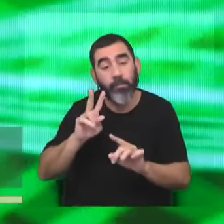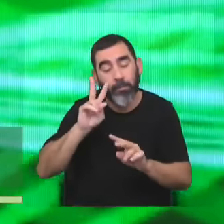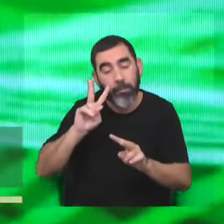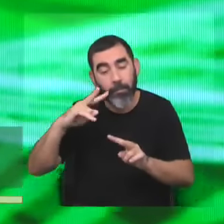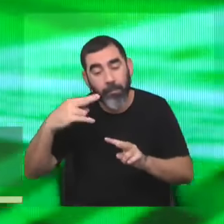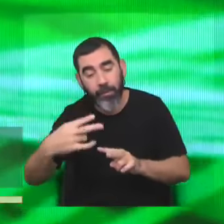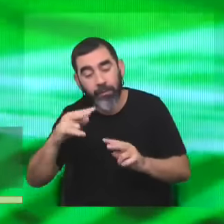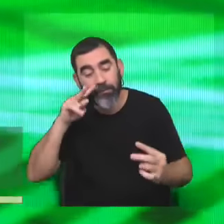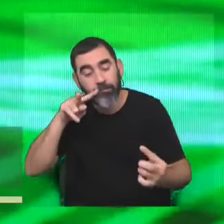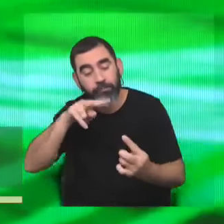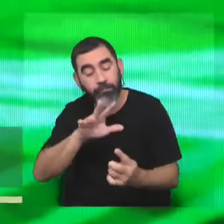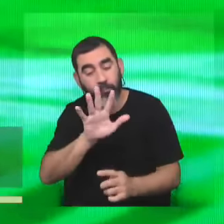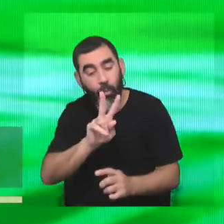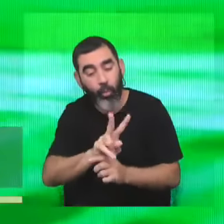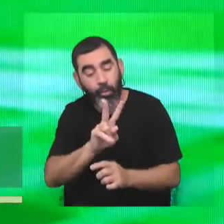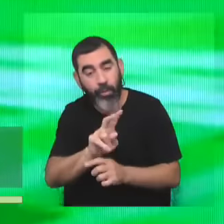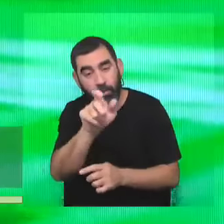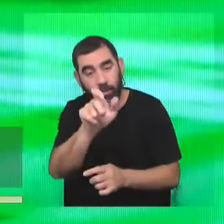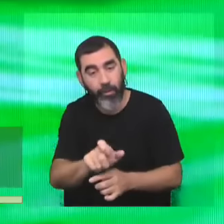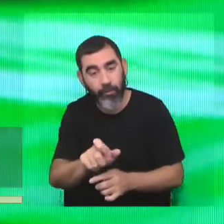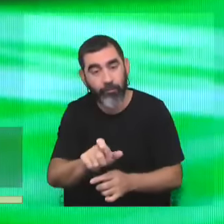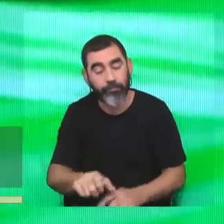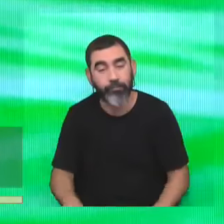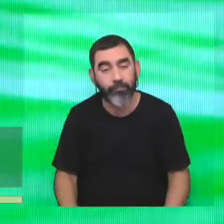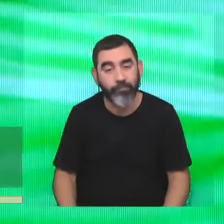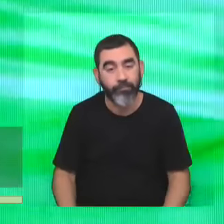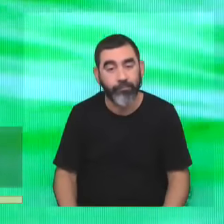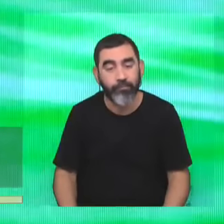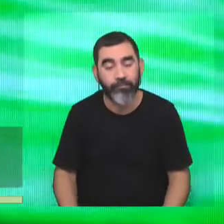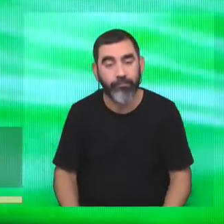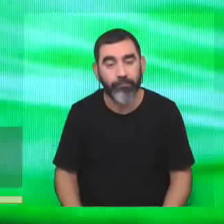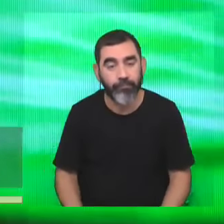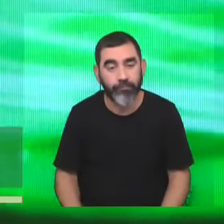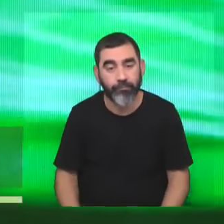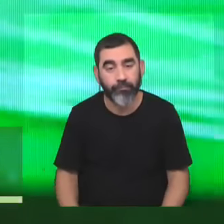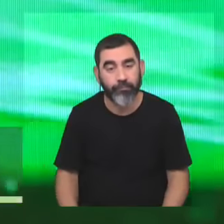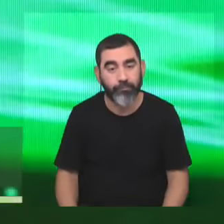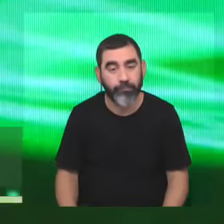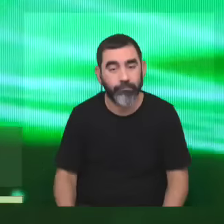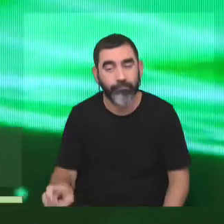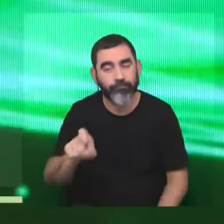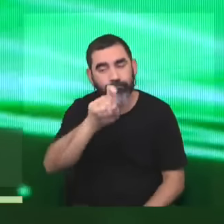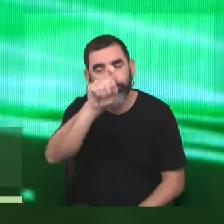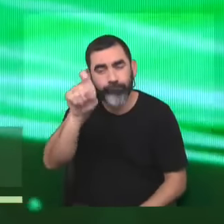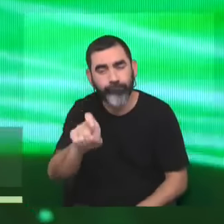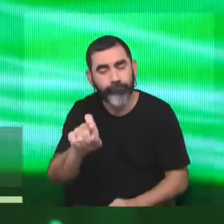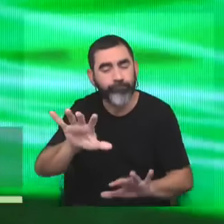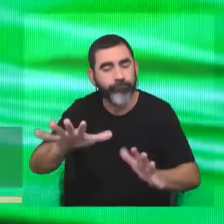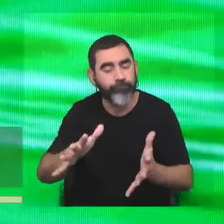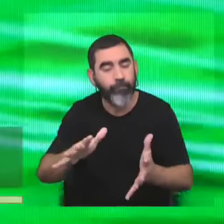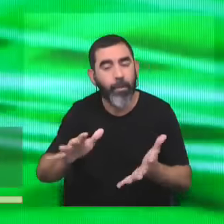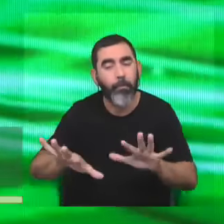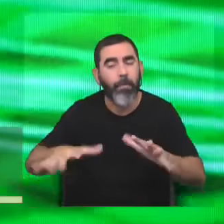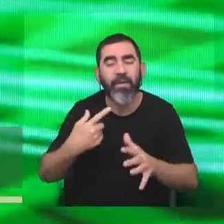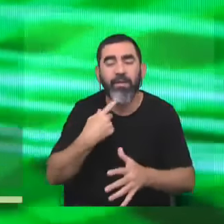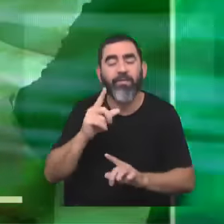ponga en el centro el cuidado creo que la pregunta que que podemos eh generar O sea que sintetiza lo que hacemos Es Para qué nos